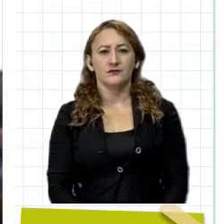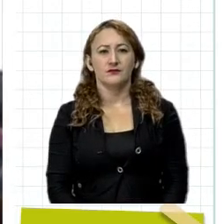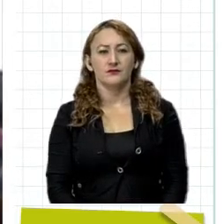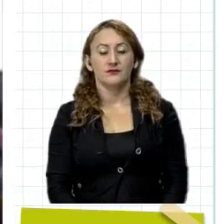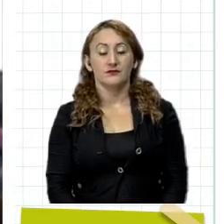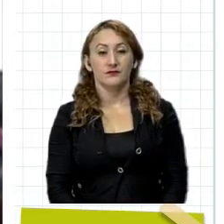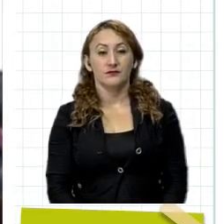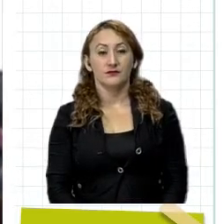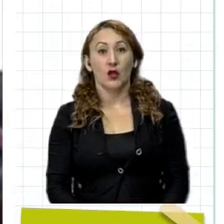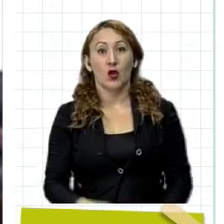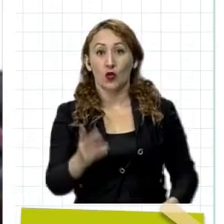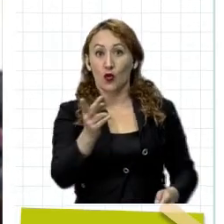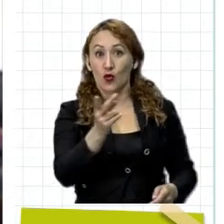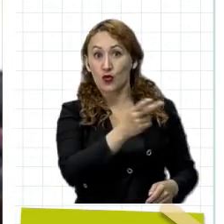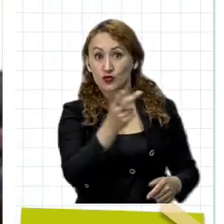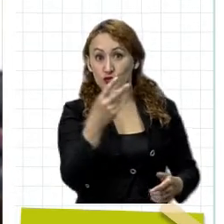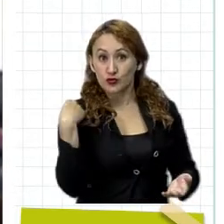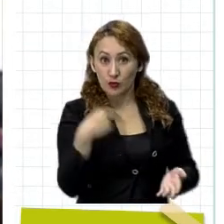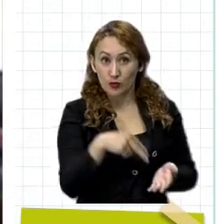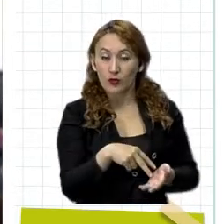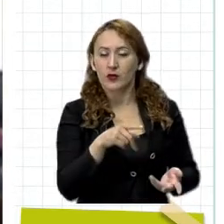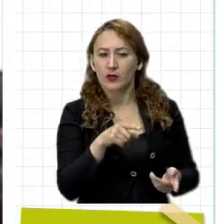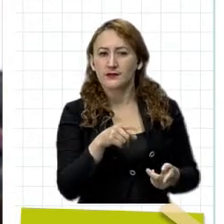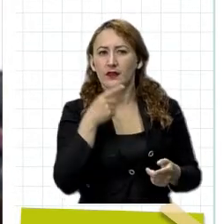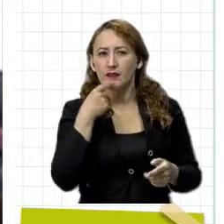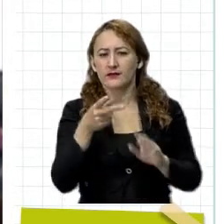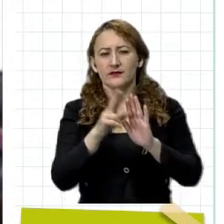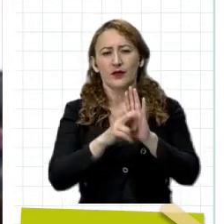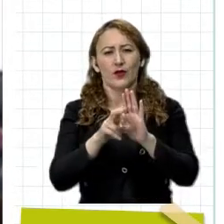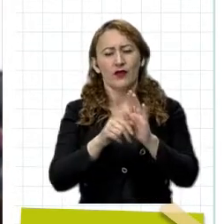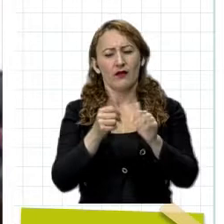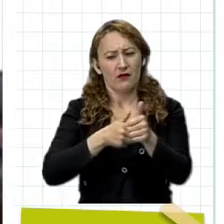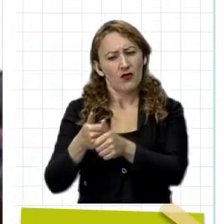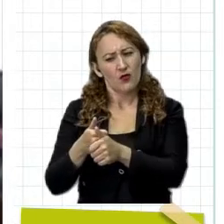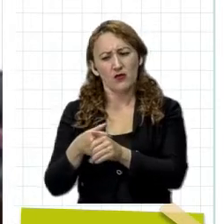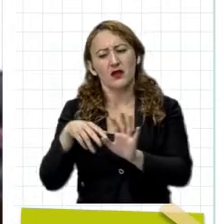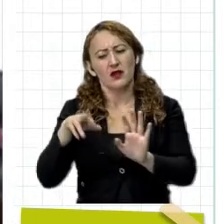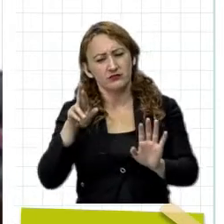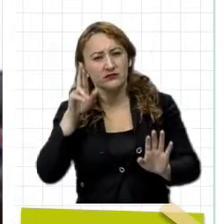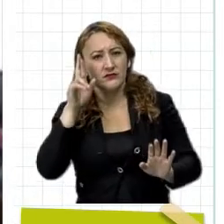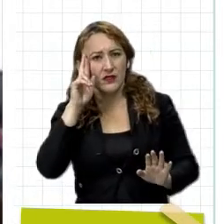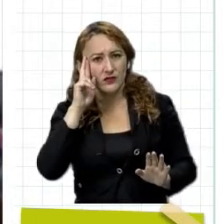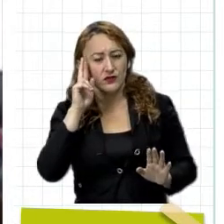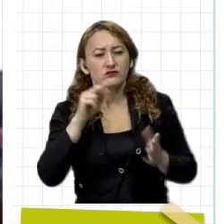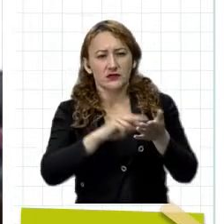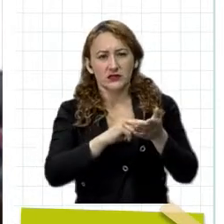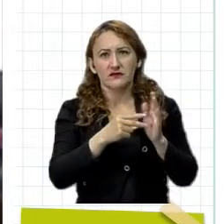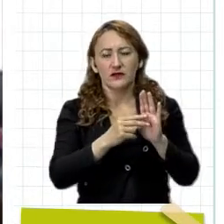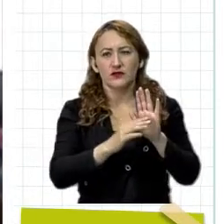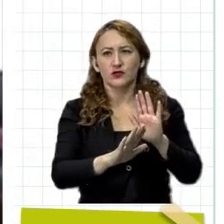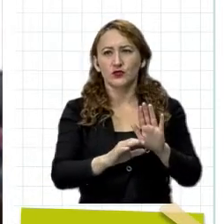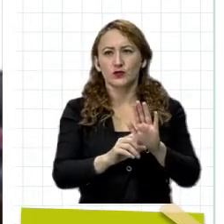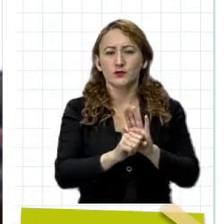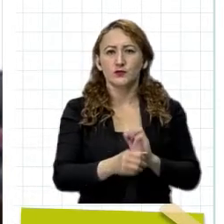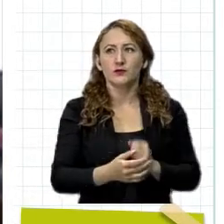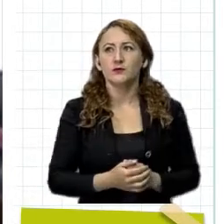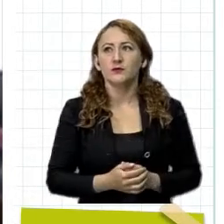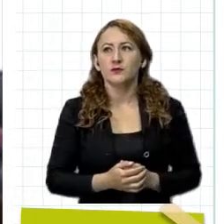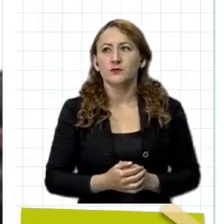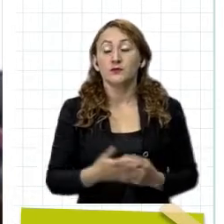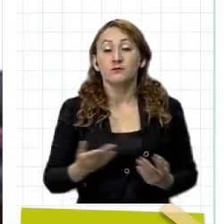Mauricio y Laura señalan que cada una de estas teorías tiene su parte de razón y de simplificación, por lo cual se requieren